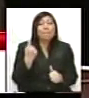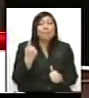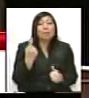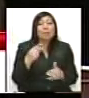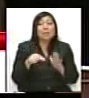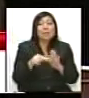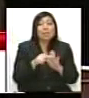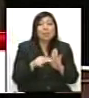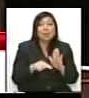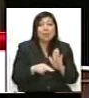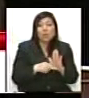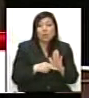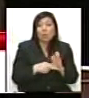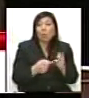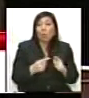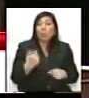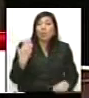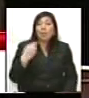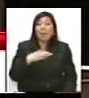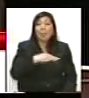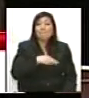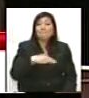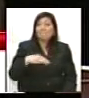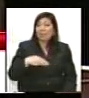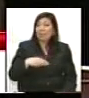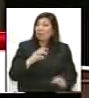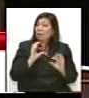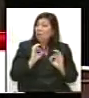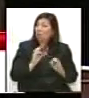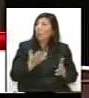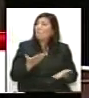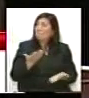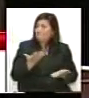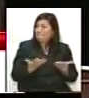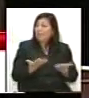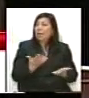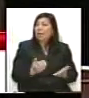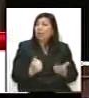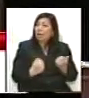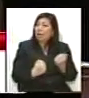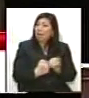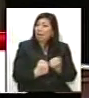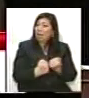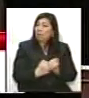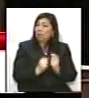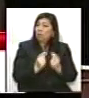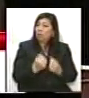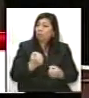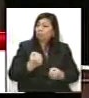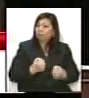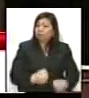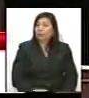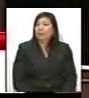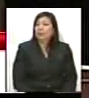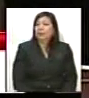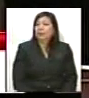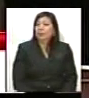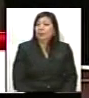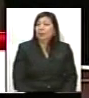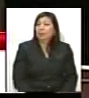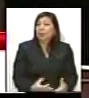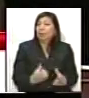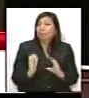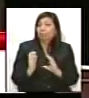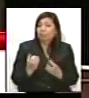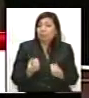una de las normas que cuando yo era ministro economía hicimos exactamente algo parecido apoyando que el sector de transporte tanto